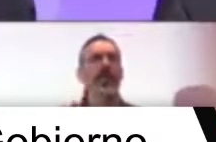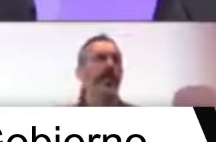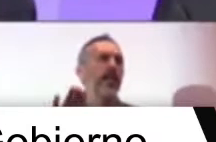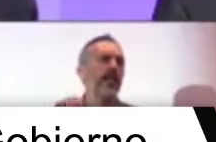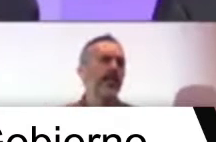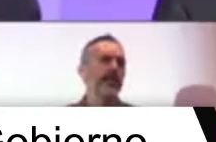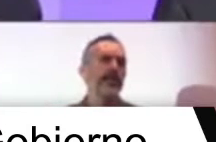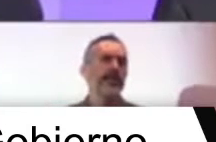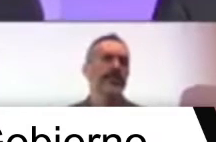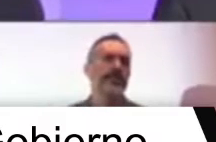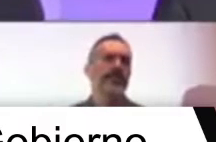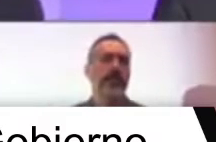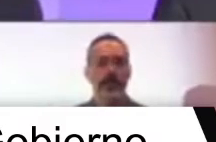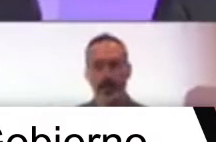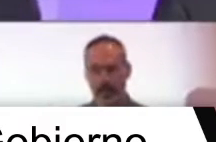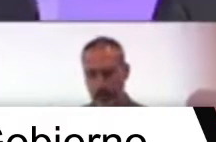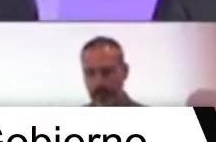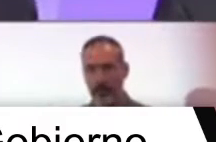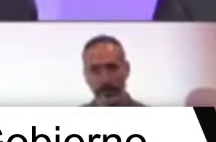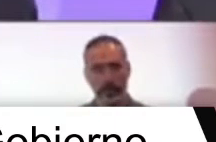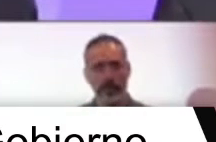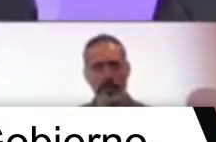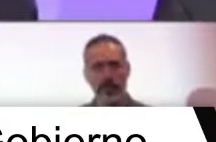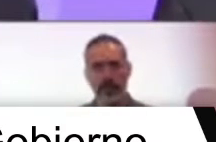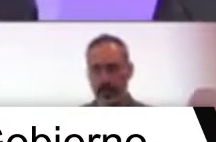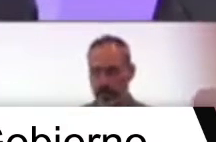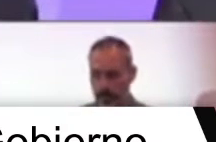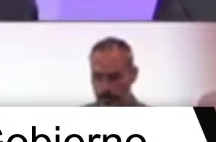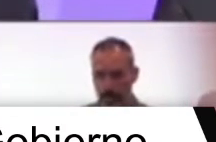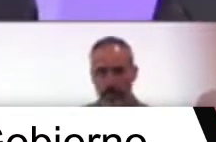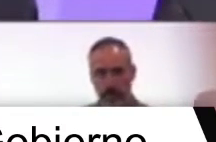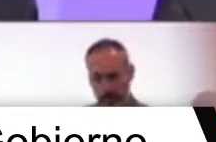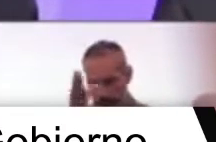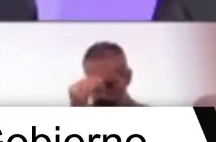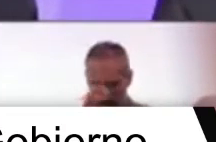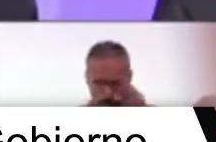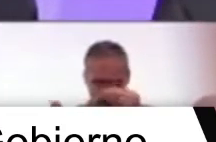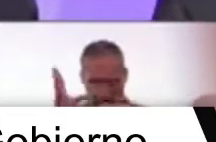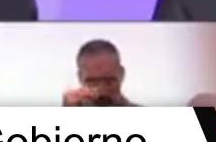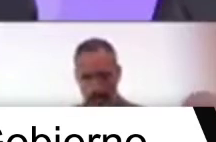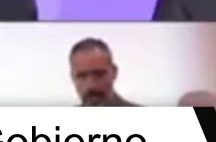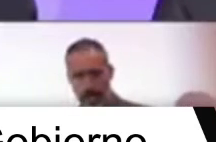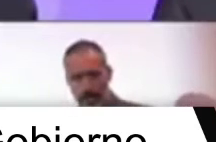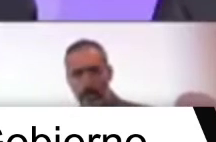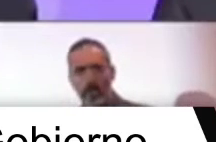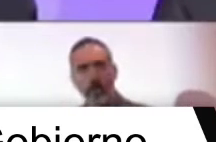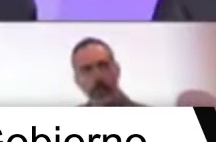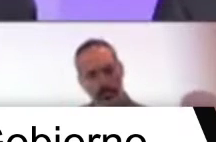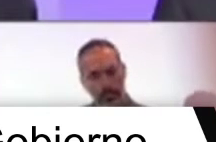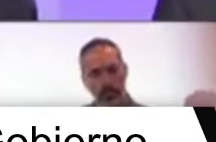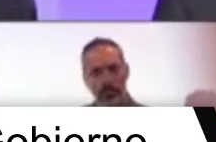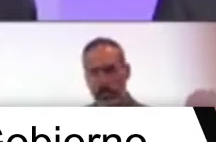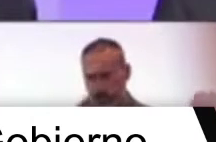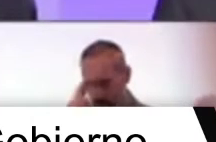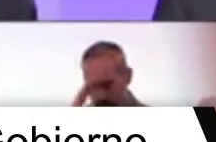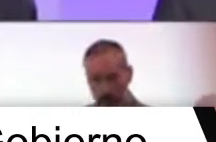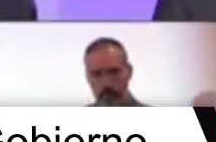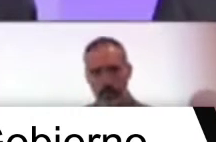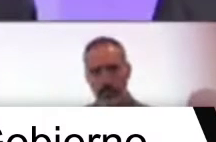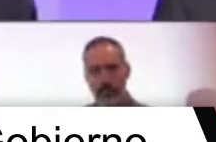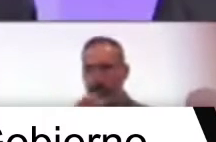la educación y formación de nuestros hijos en el hogar y en la escuela. Amigas y